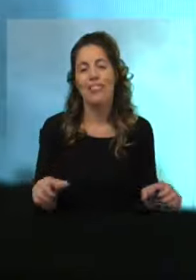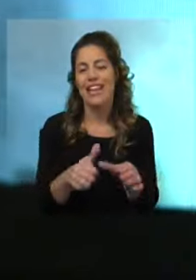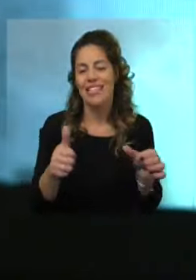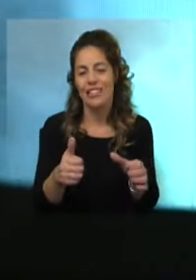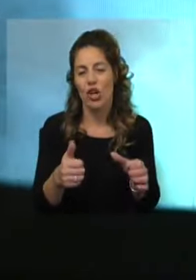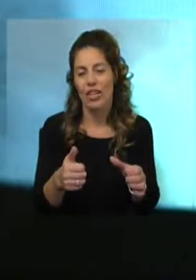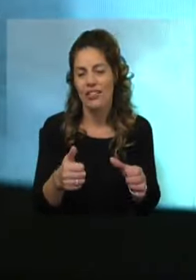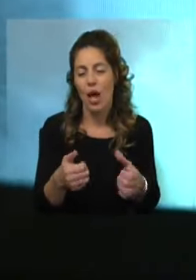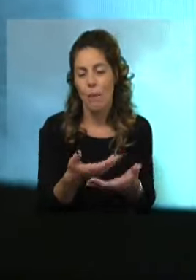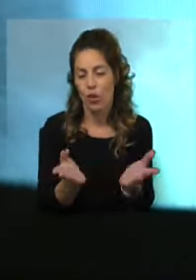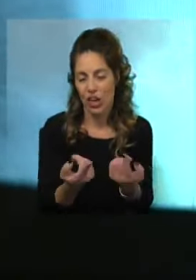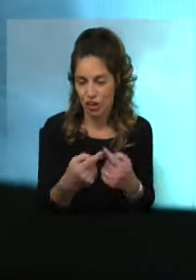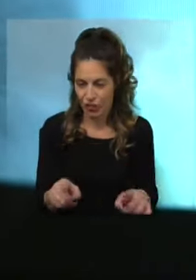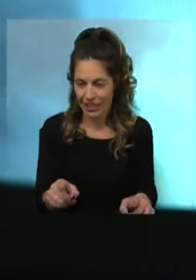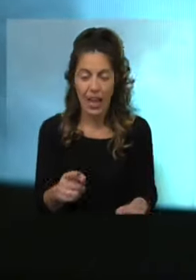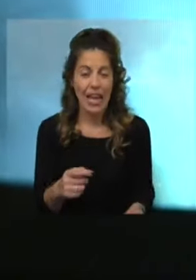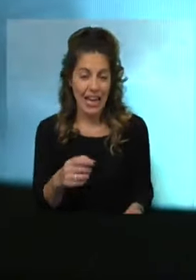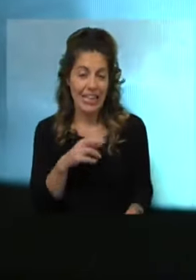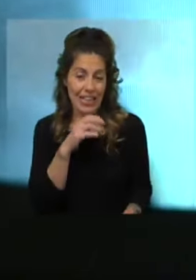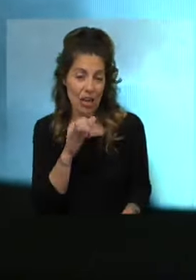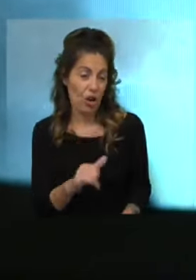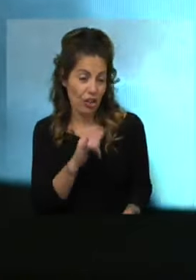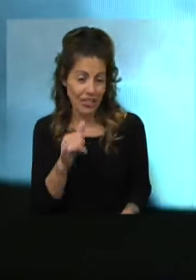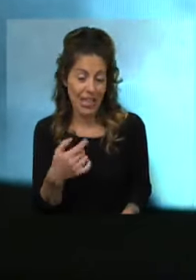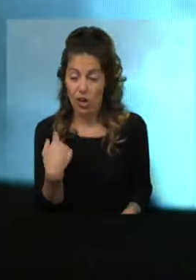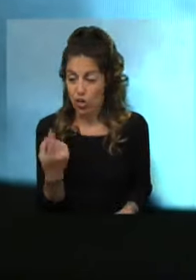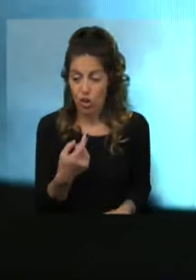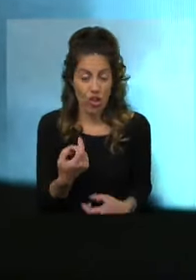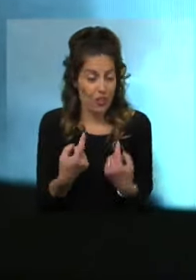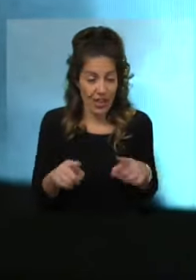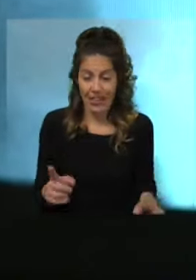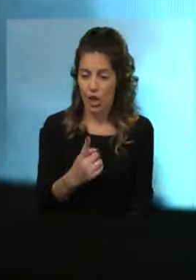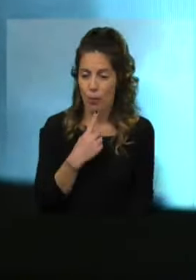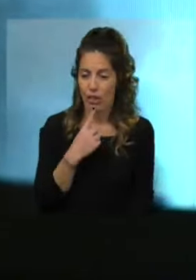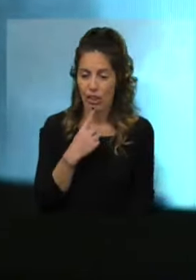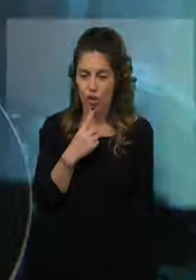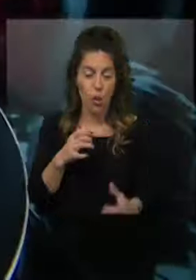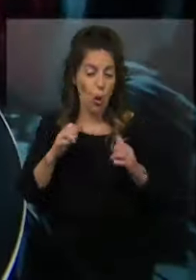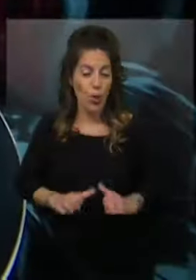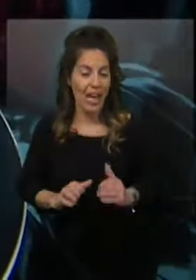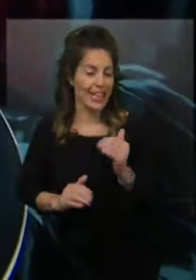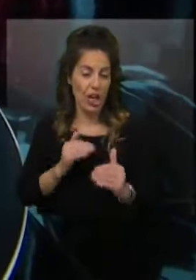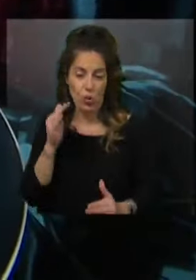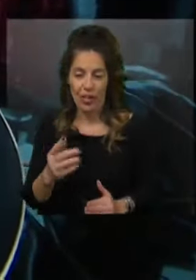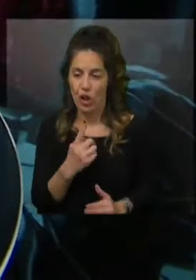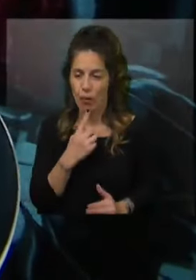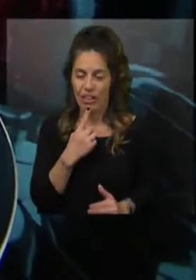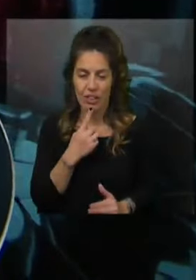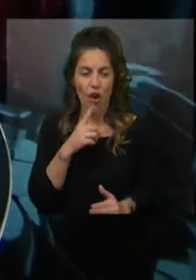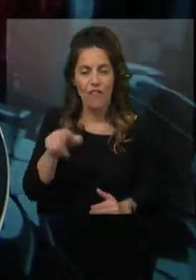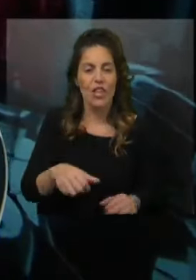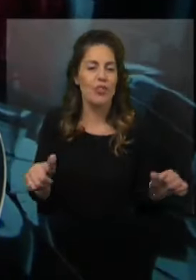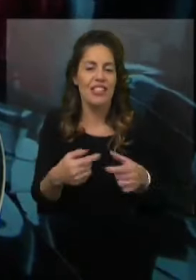somos diferentes a los políticos nosotros tenemos una ética super or a los políticos eh Y nosotros venimos a hacer las cosas